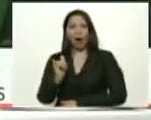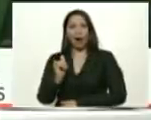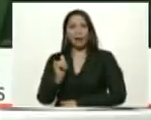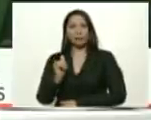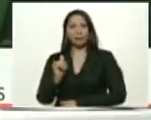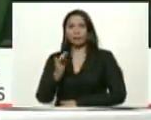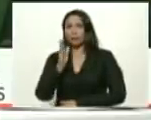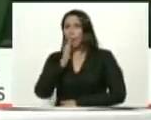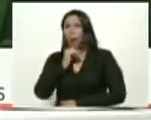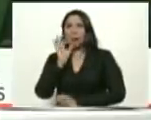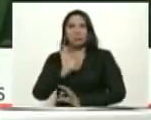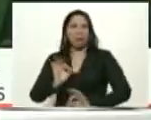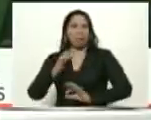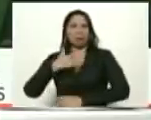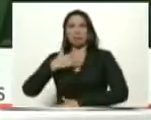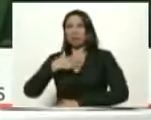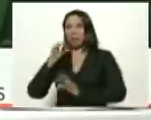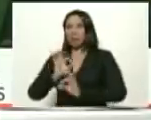asintomática.